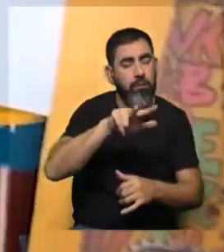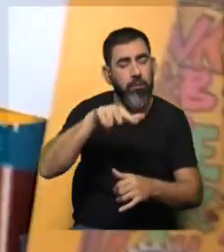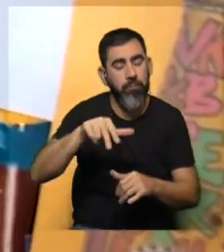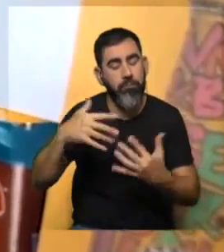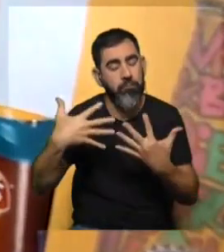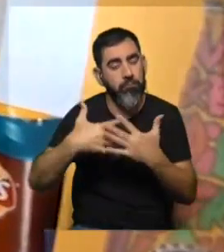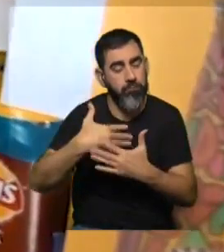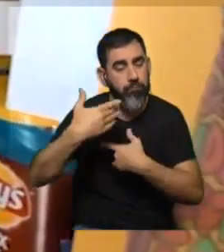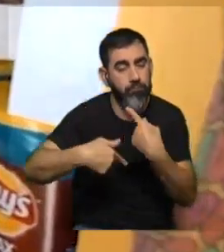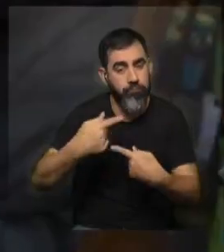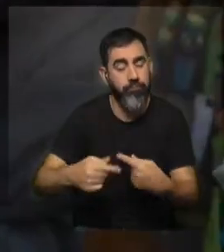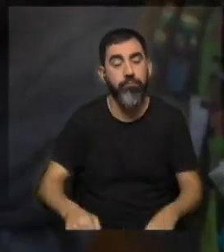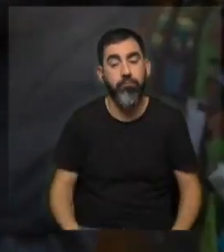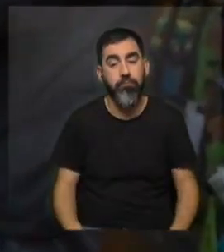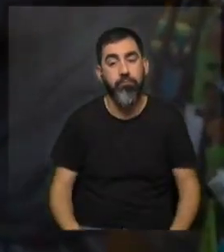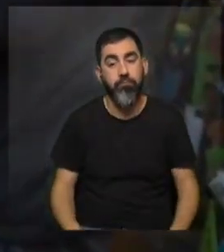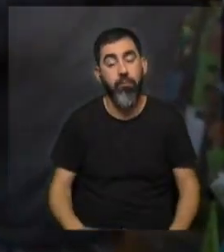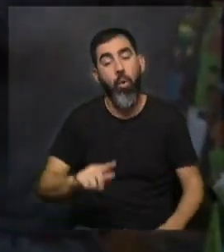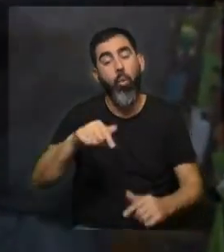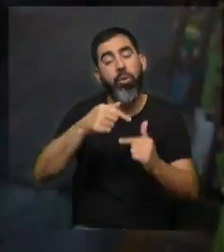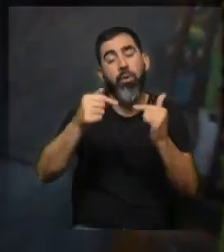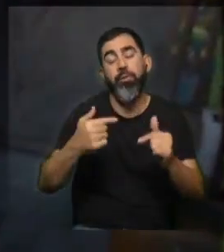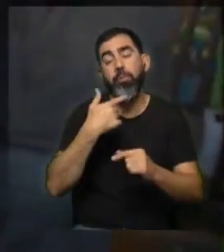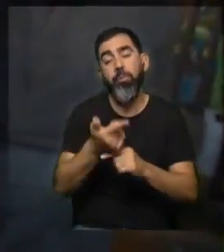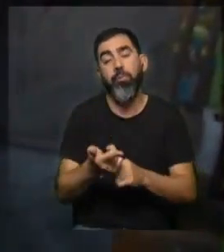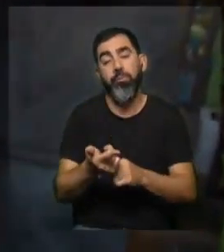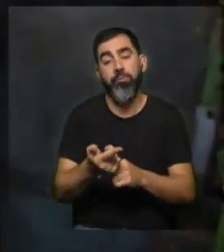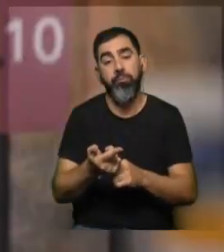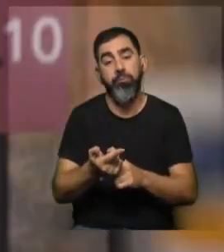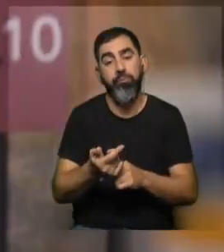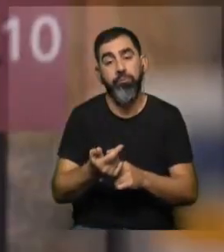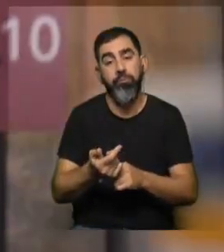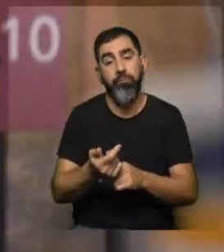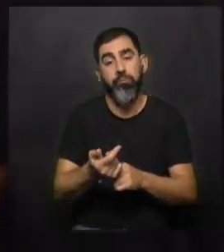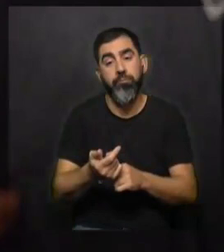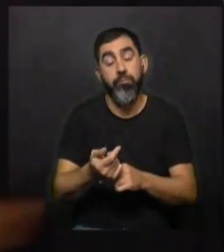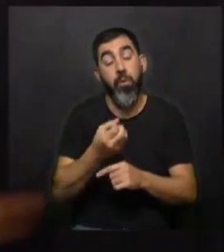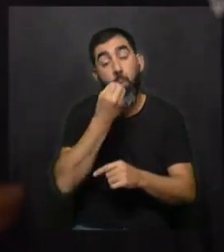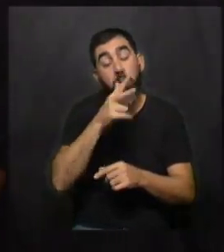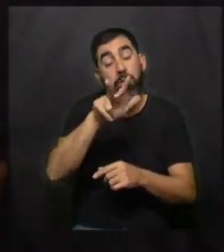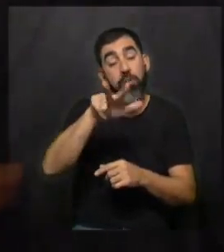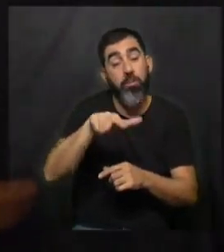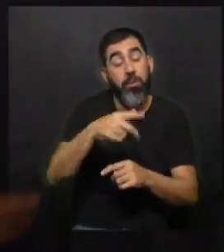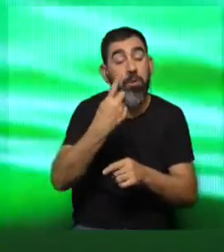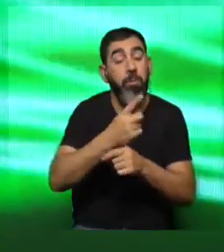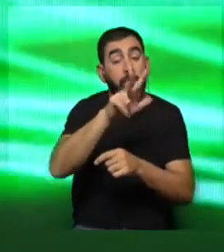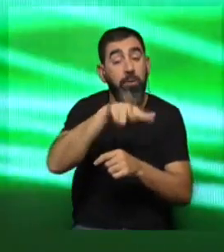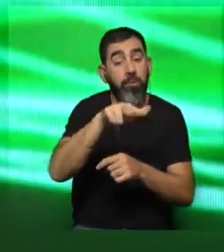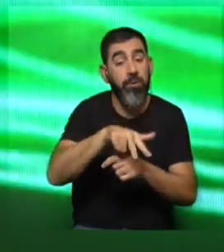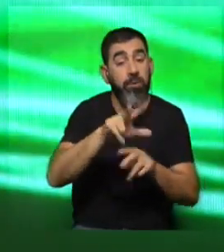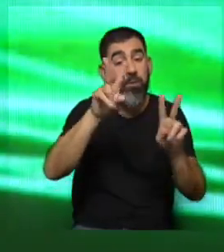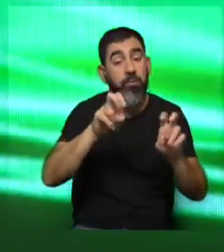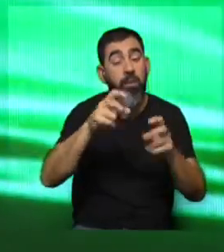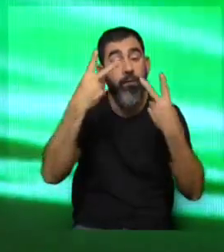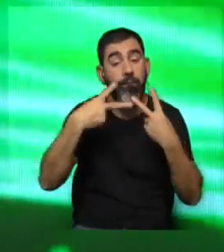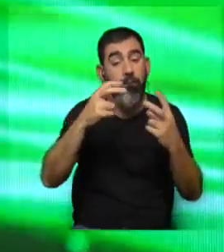levantando tenemos otros rubros que por ejemplo lo que fueron un buen trimestre el primer trimestre para lo que tiene